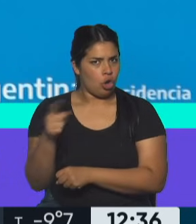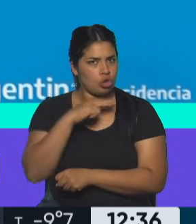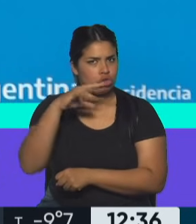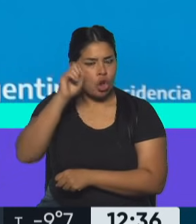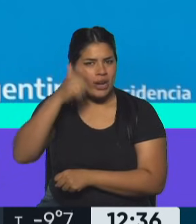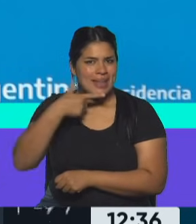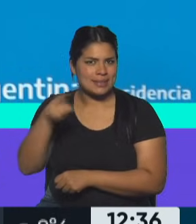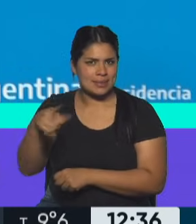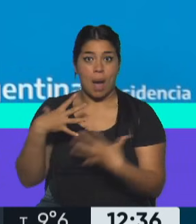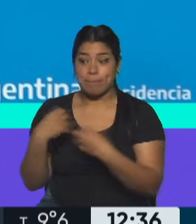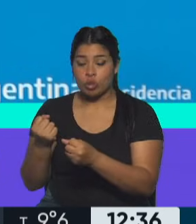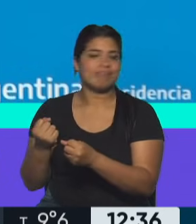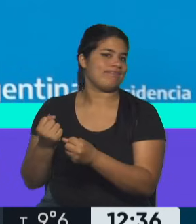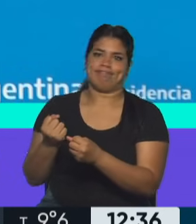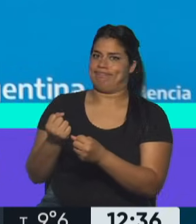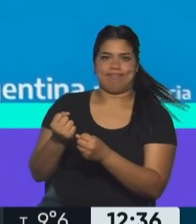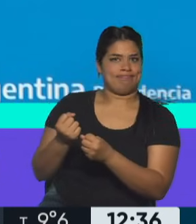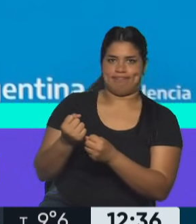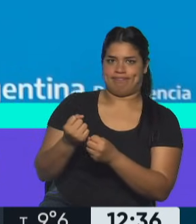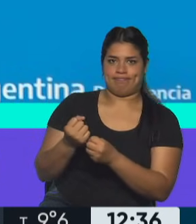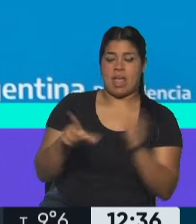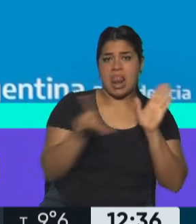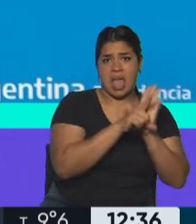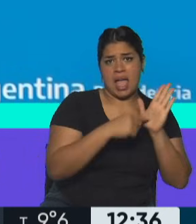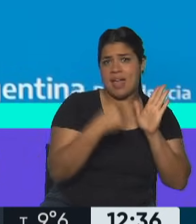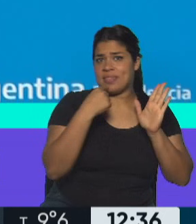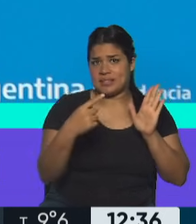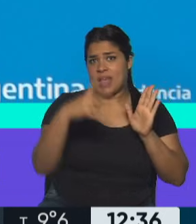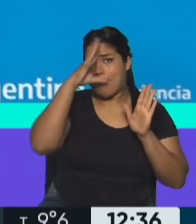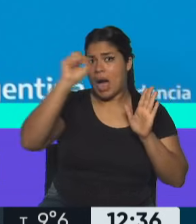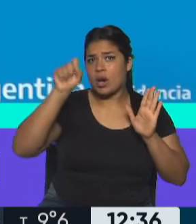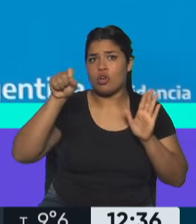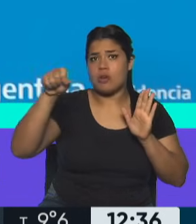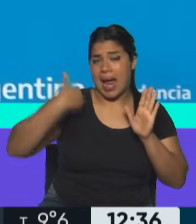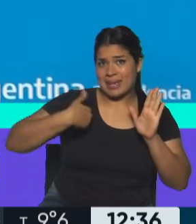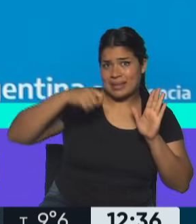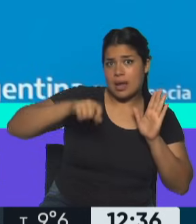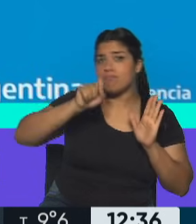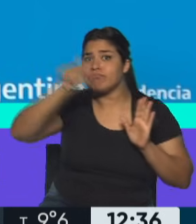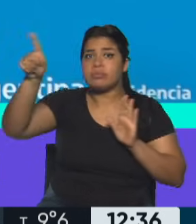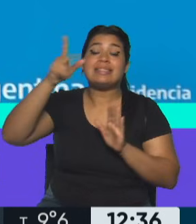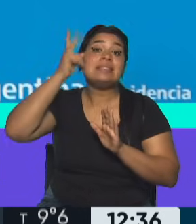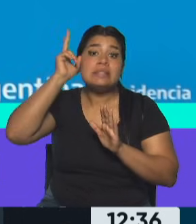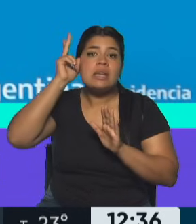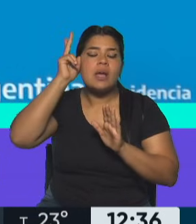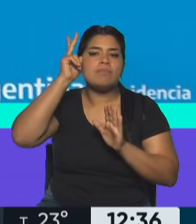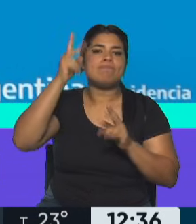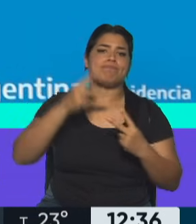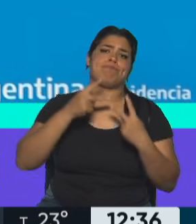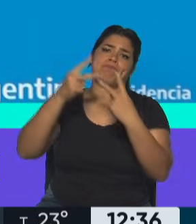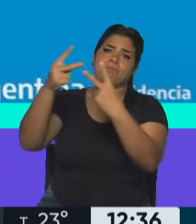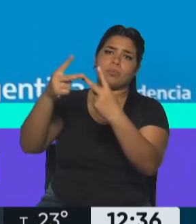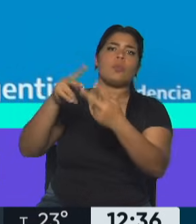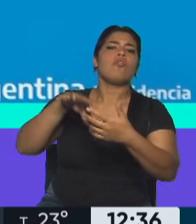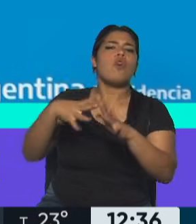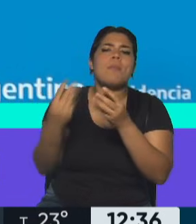en que lo indica la ley, el embajador de la Argentina en Chile concurrió como parte de garantizar